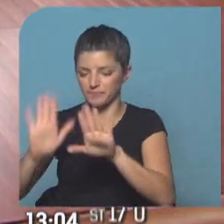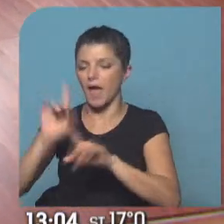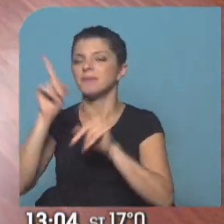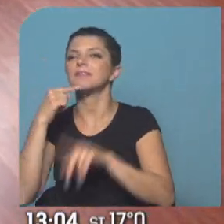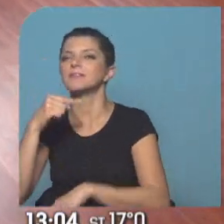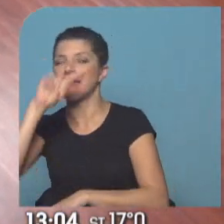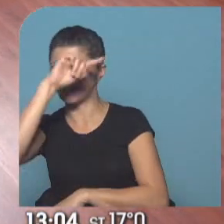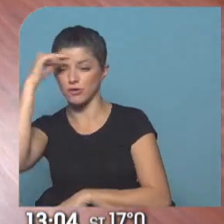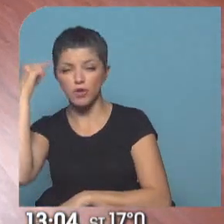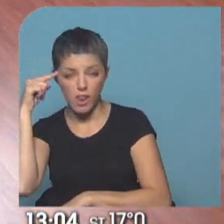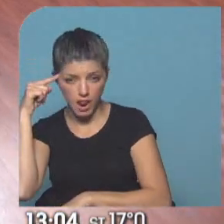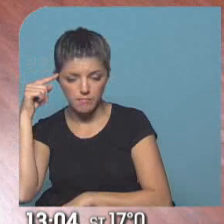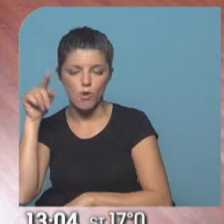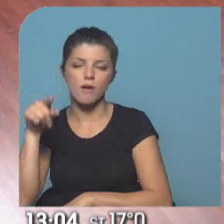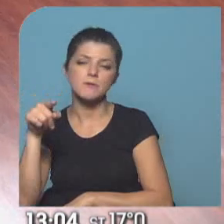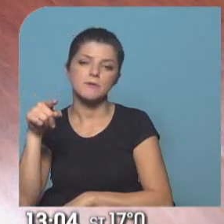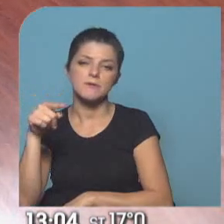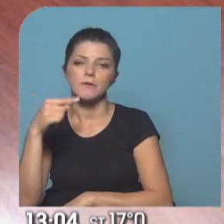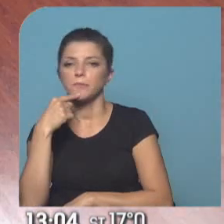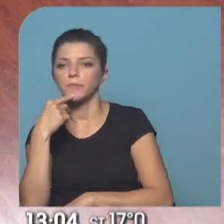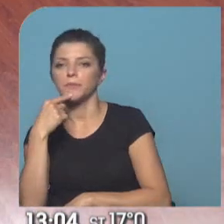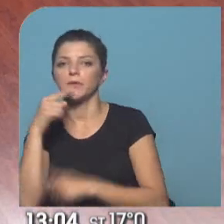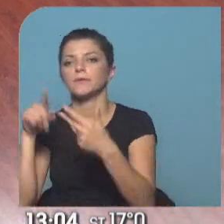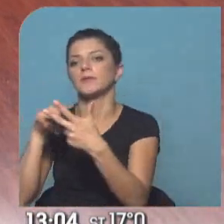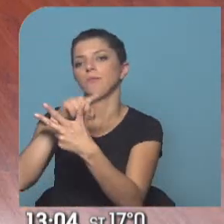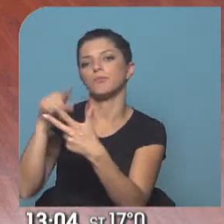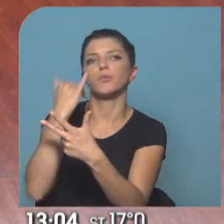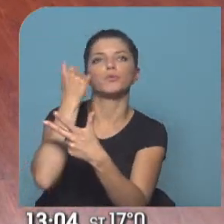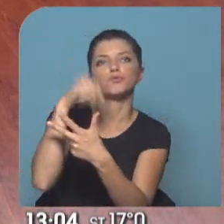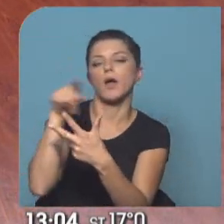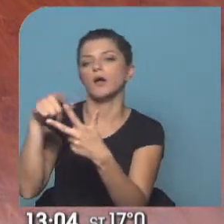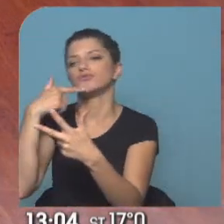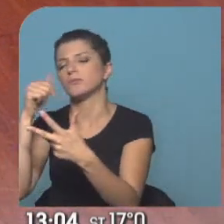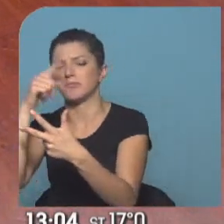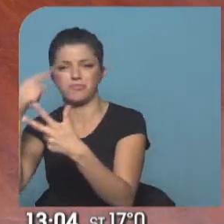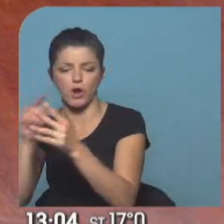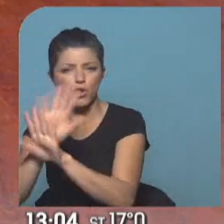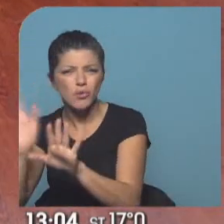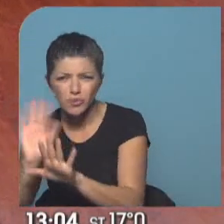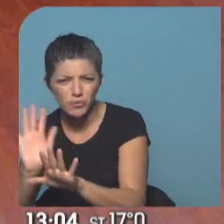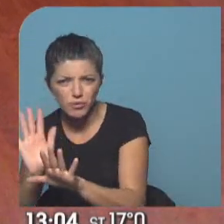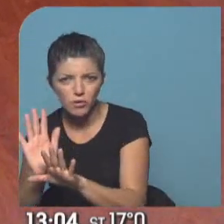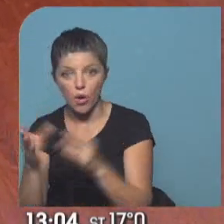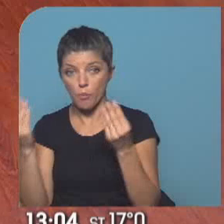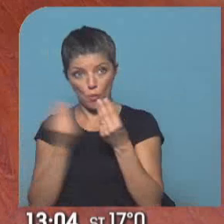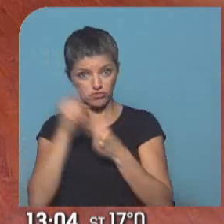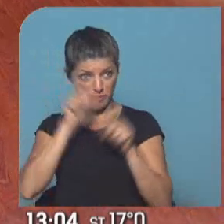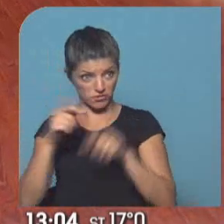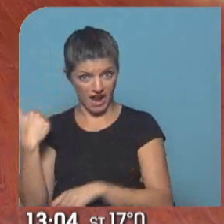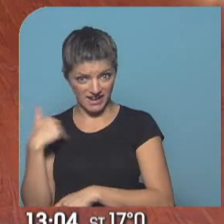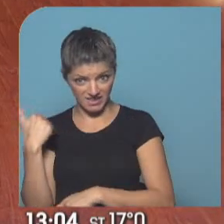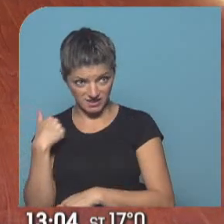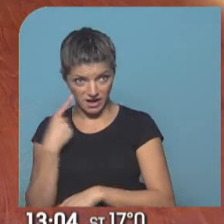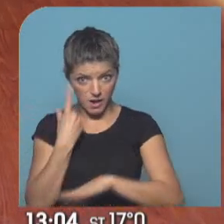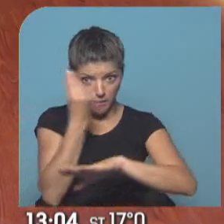nacionalismo, no es que los Jordi, los Josep, los Joan son los que proponen. No, muchos argentinos que hay